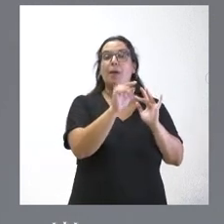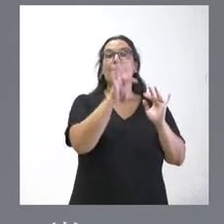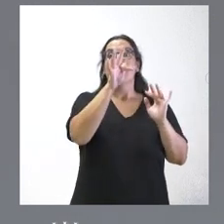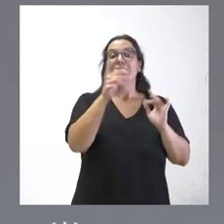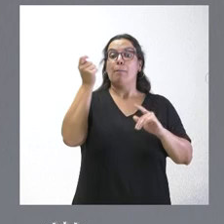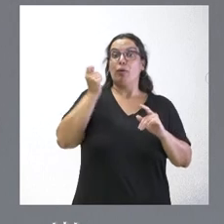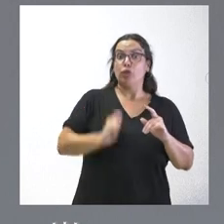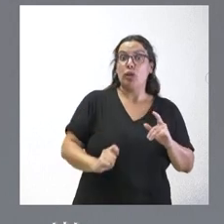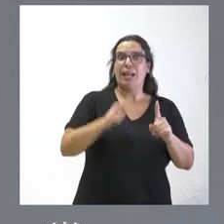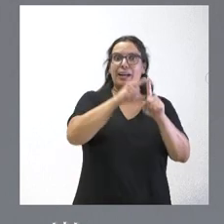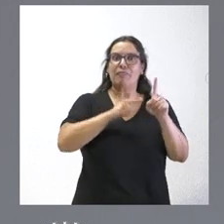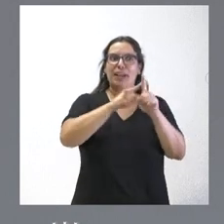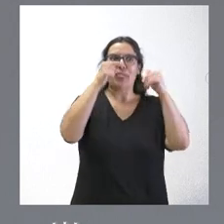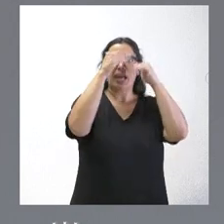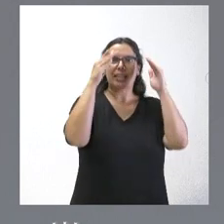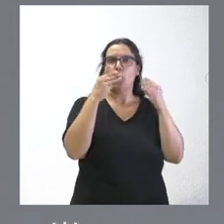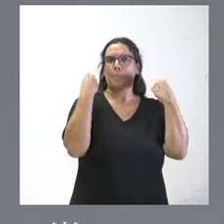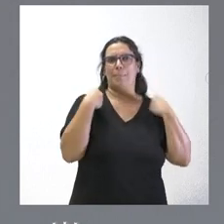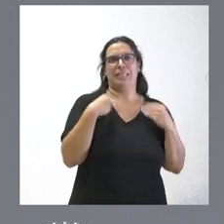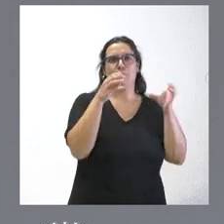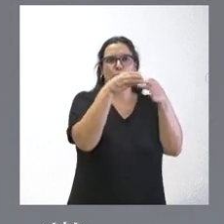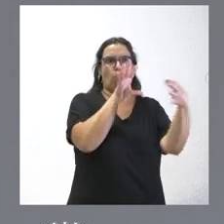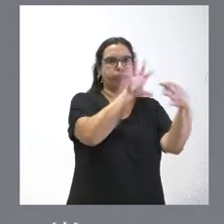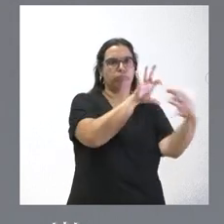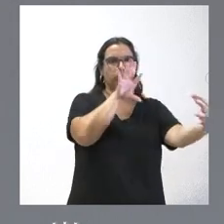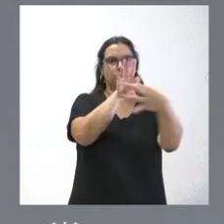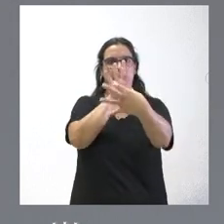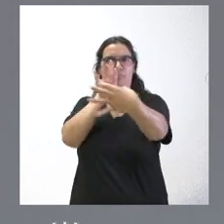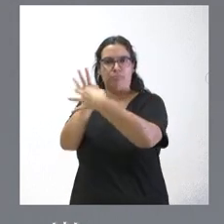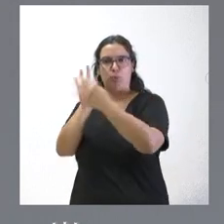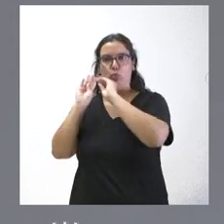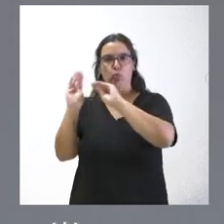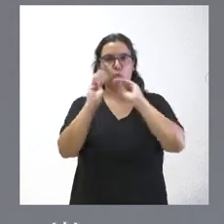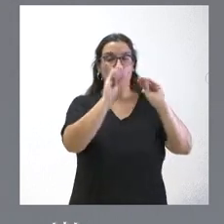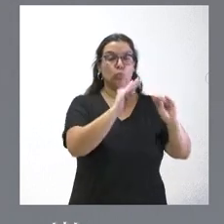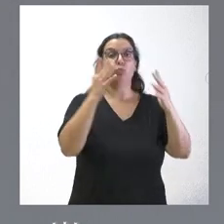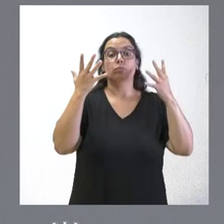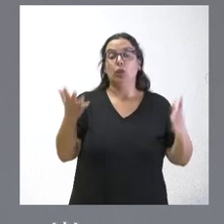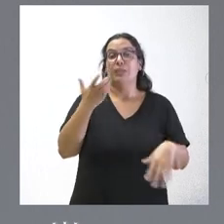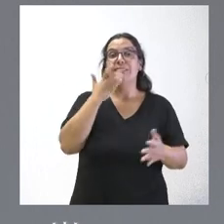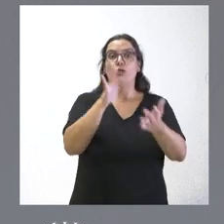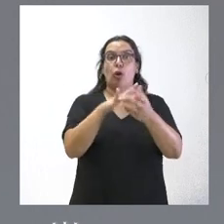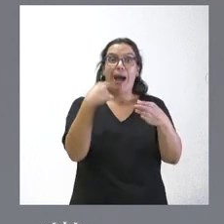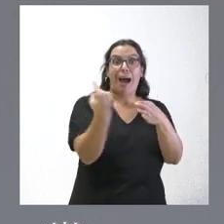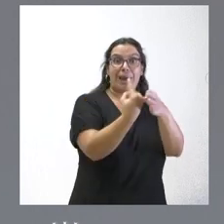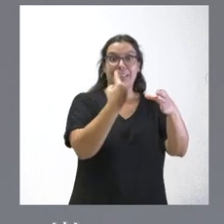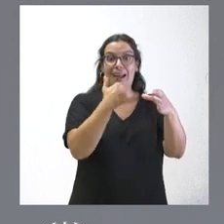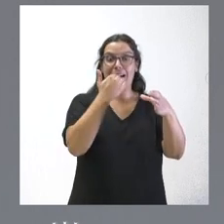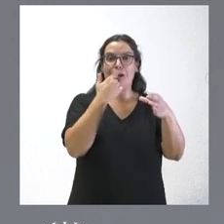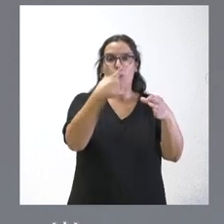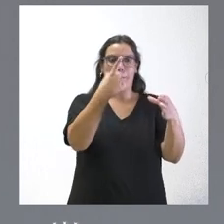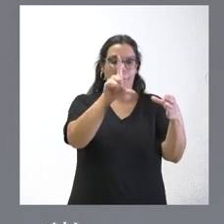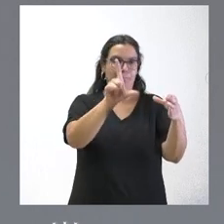personal de atención y el mismo personal de referencia con lo cual a la hora de aislar a las personas